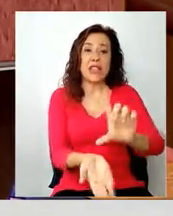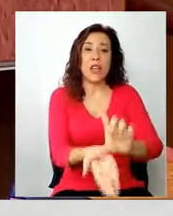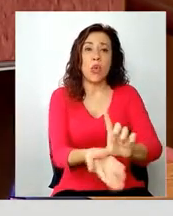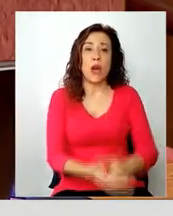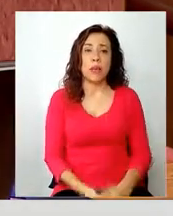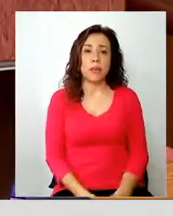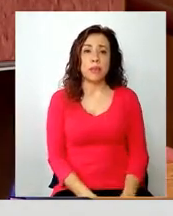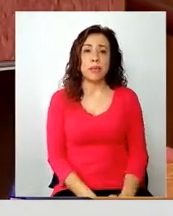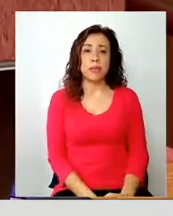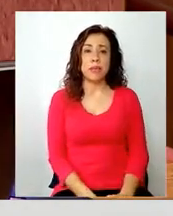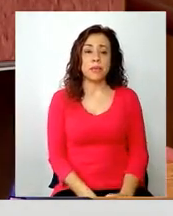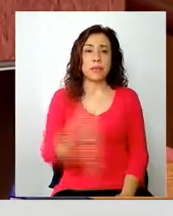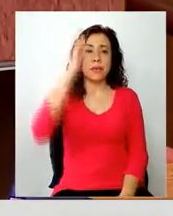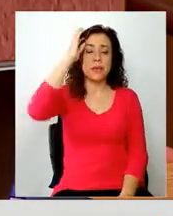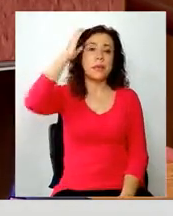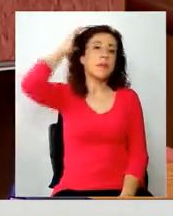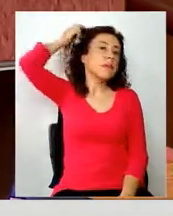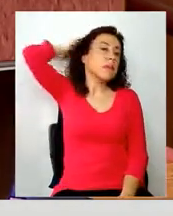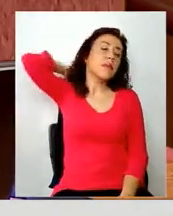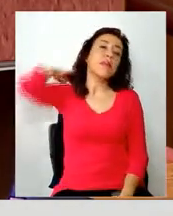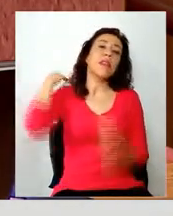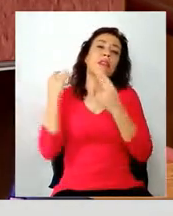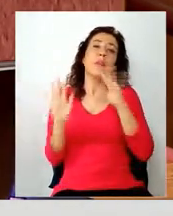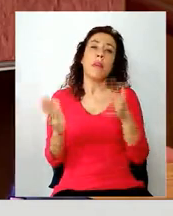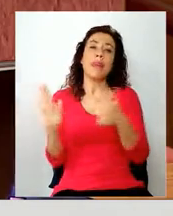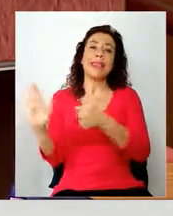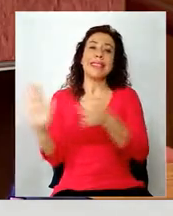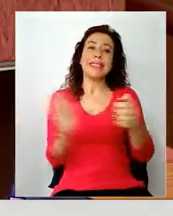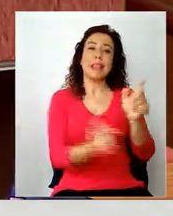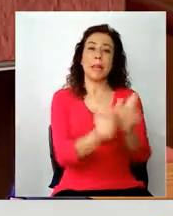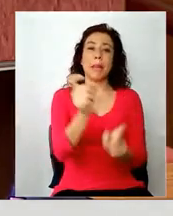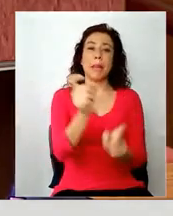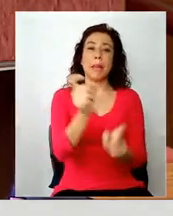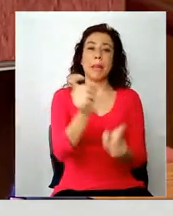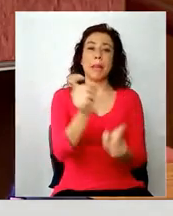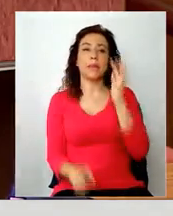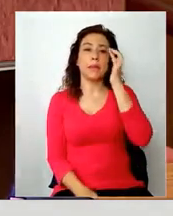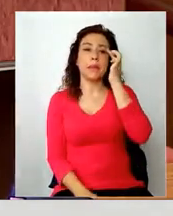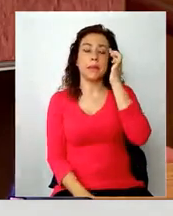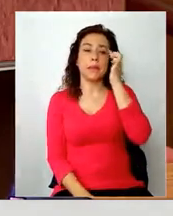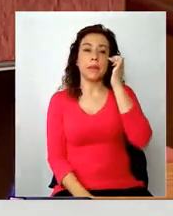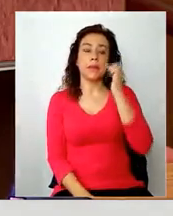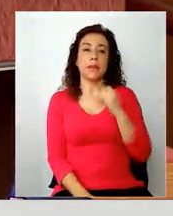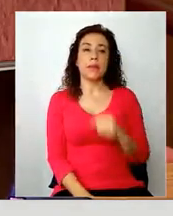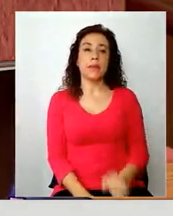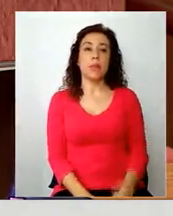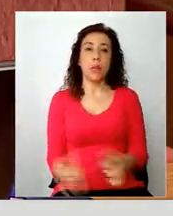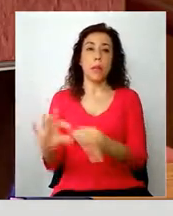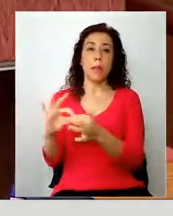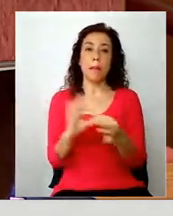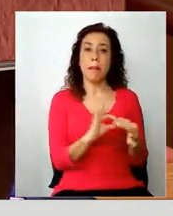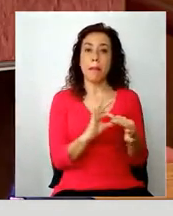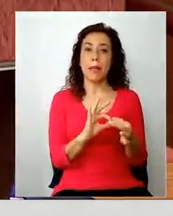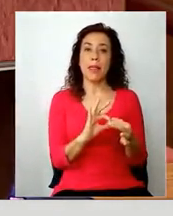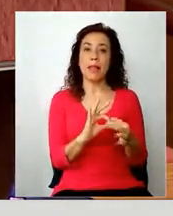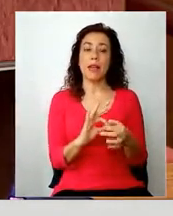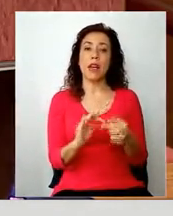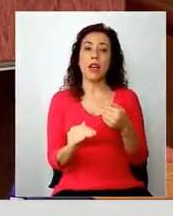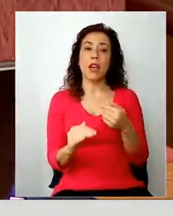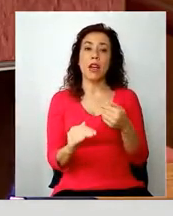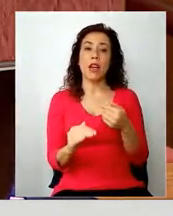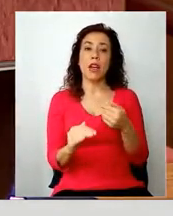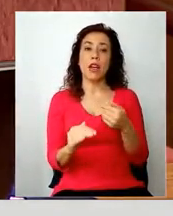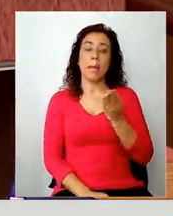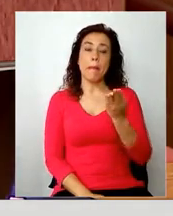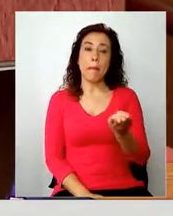donde viven alrededor de seiscientas personas dado lo anterior es que me permito solicitar por su